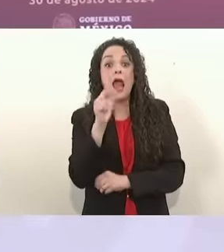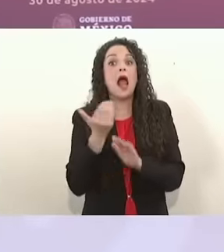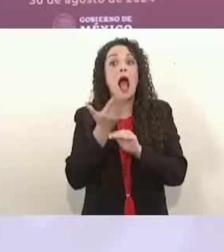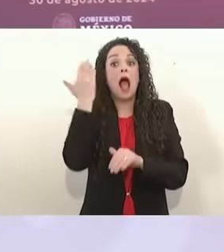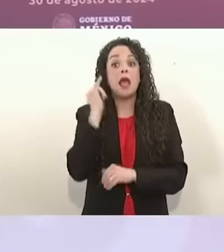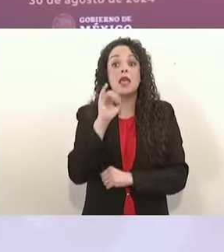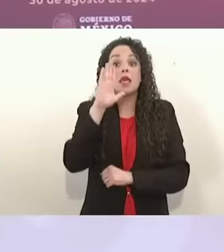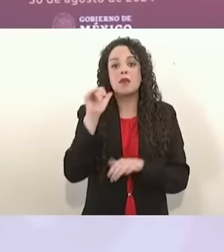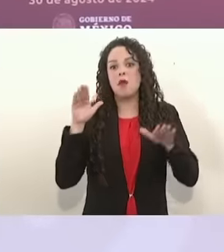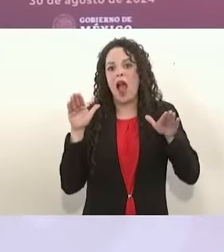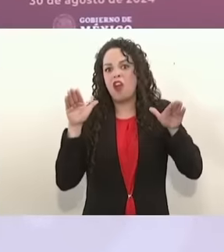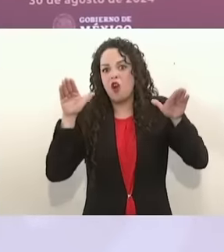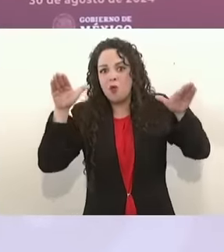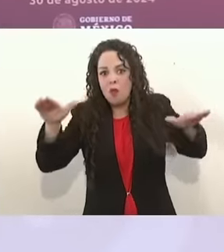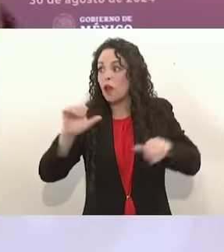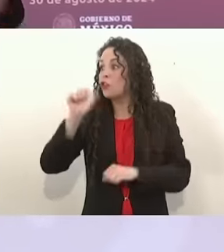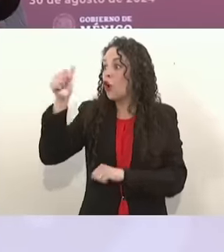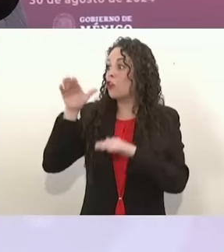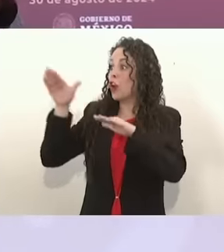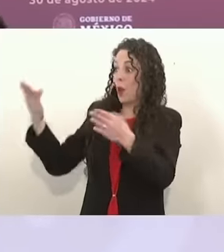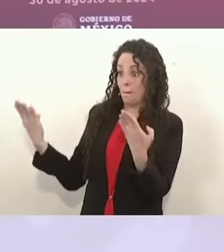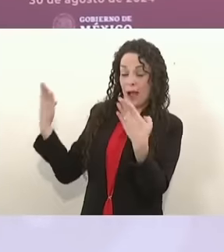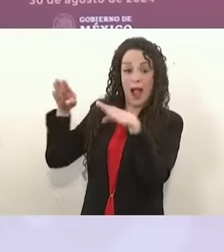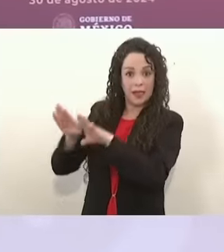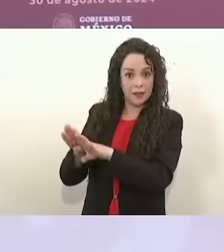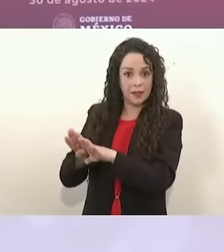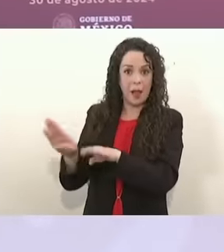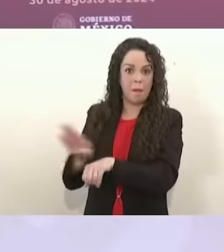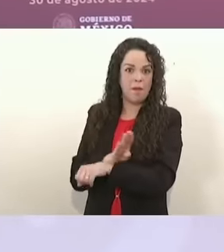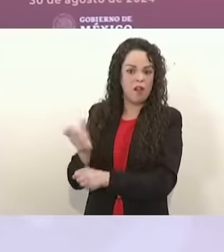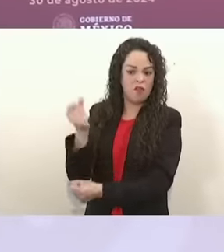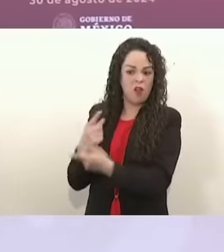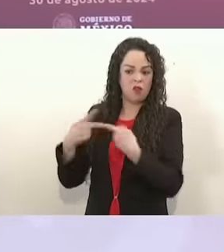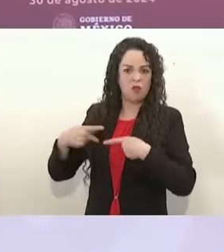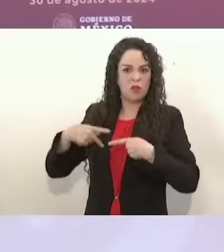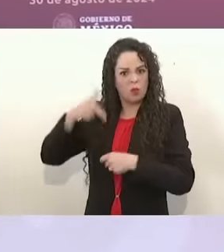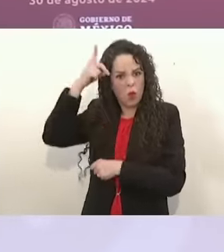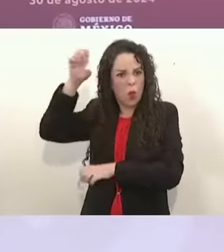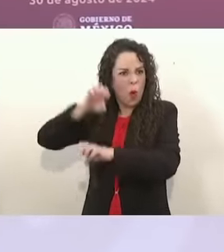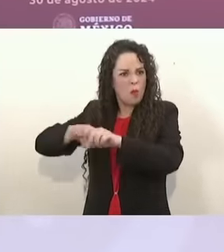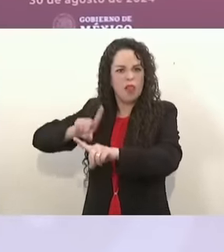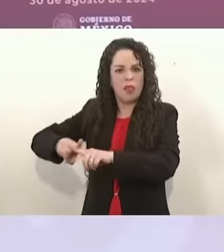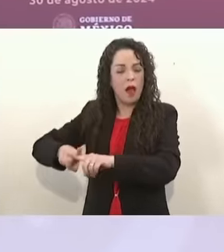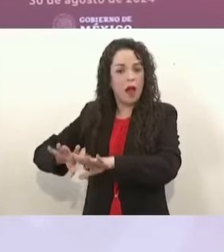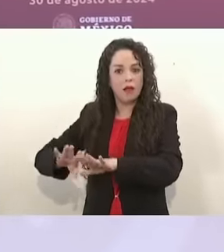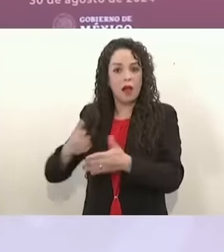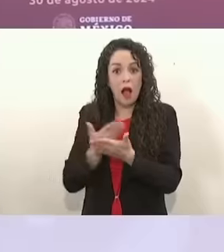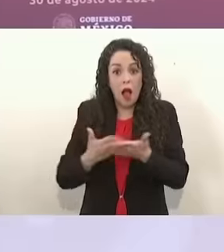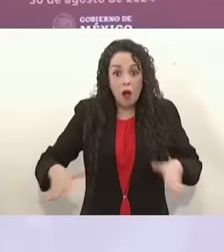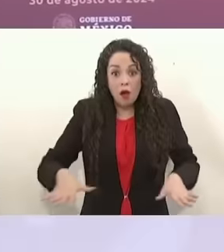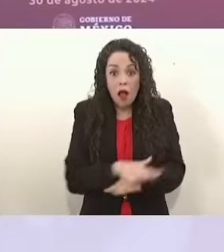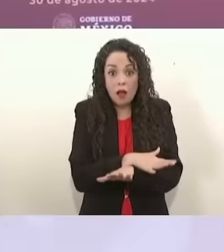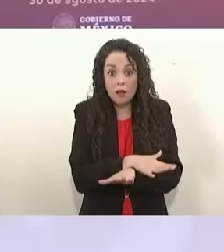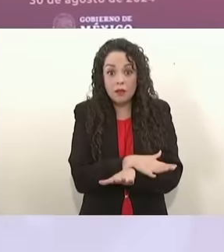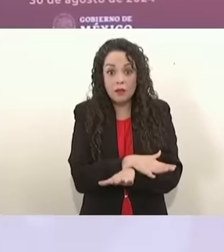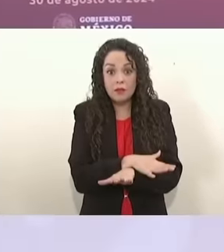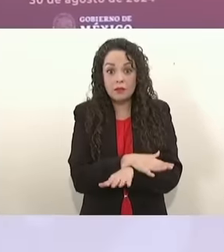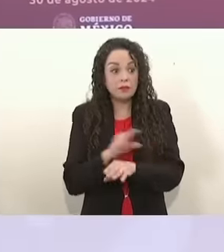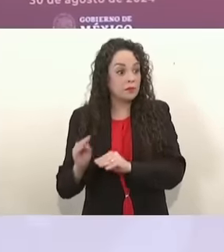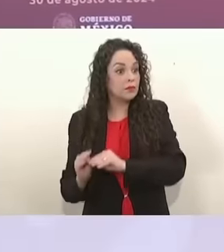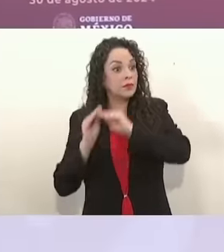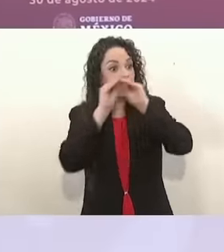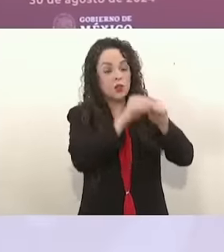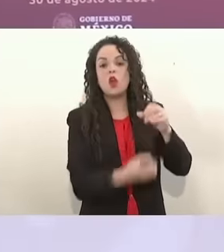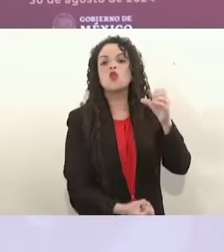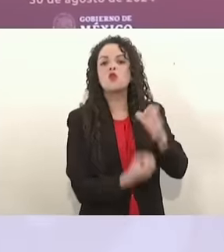cuantos cerrando otro aeropuerto, a el día de hoy que tenemos el Aeropuerto Internacional